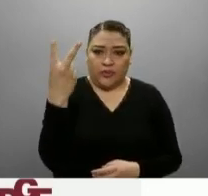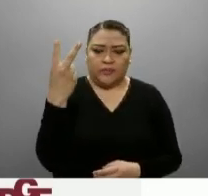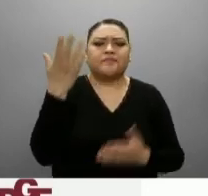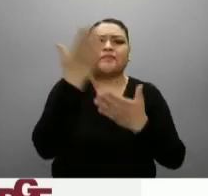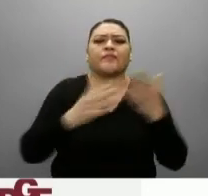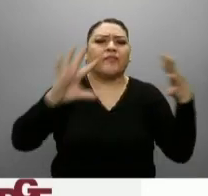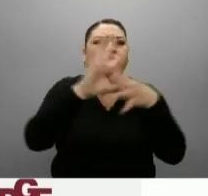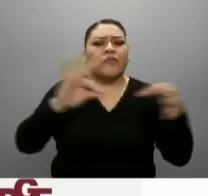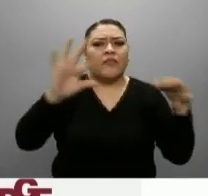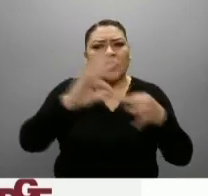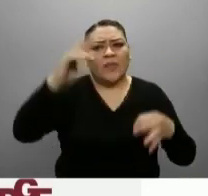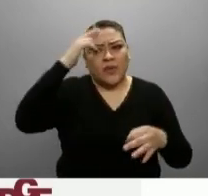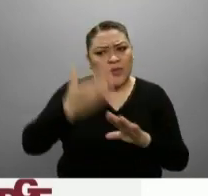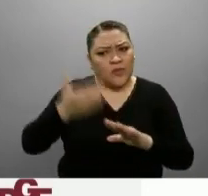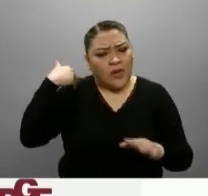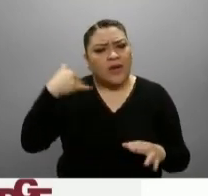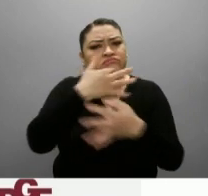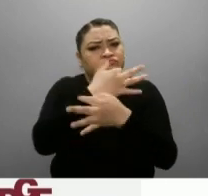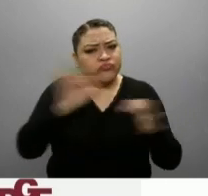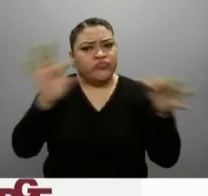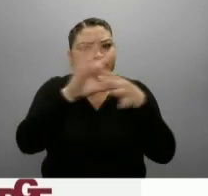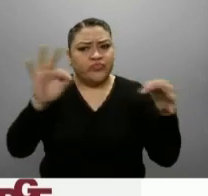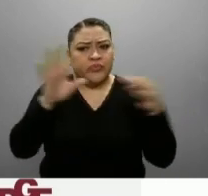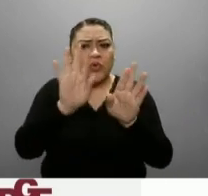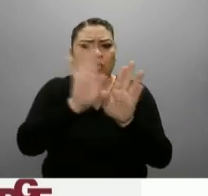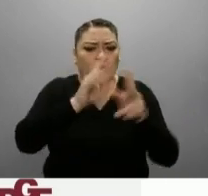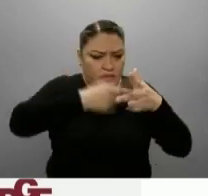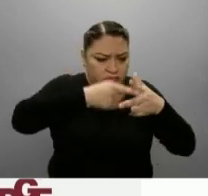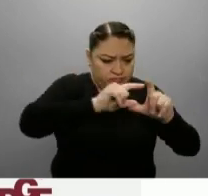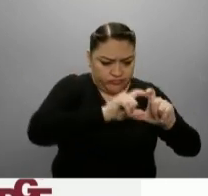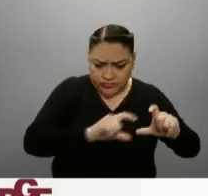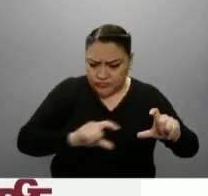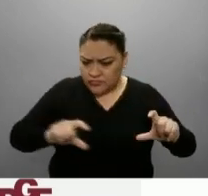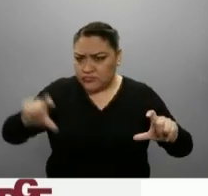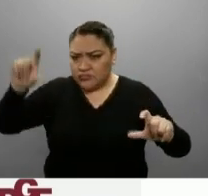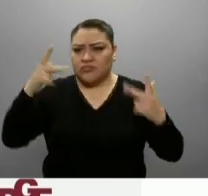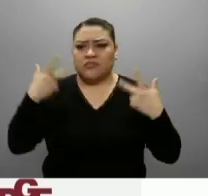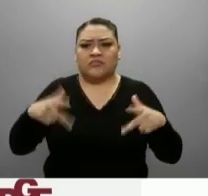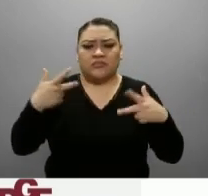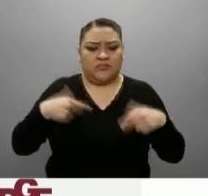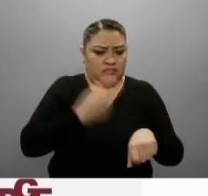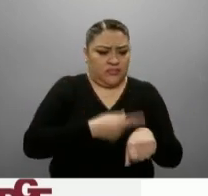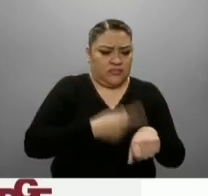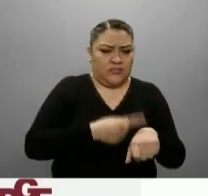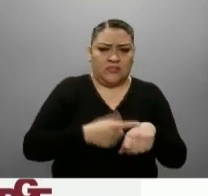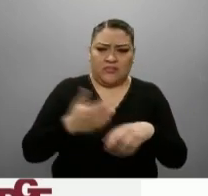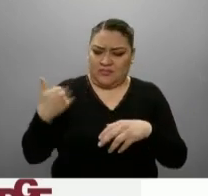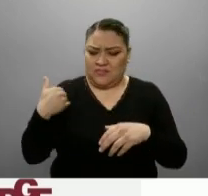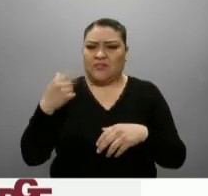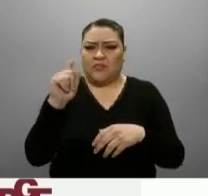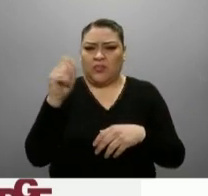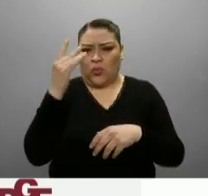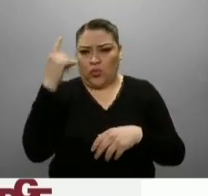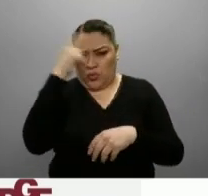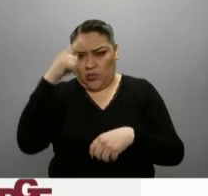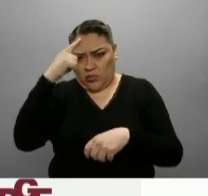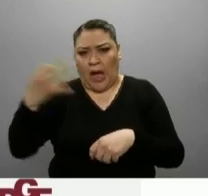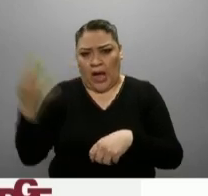Destacamos aquí lo que hemos estado anunciando, cómo se distribuyen los casos, las personas enfermas de las últimas 24